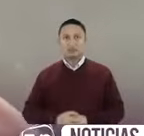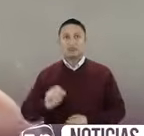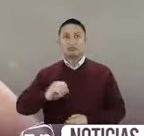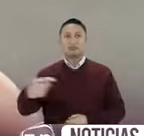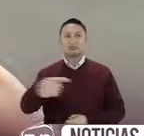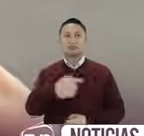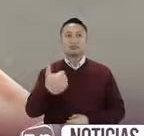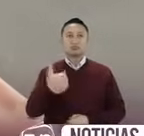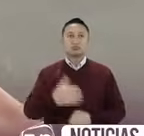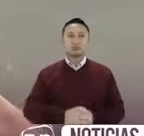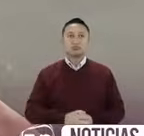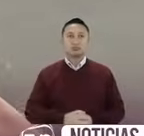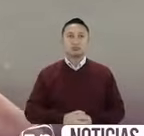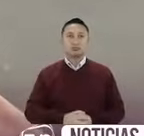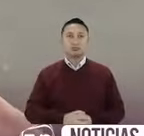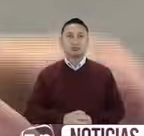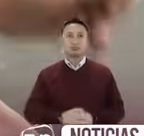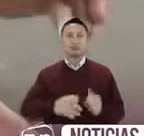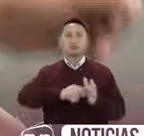Estaba